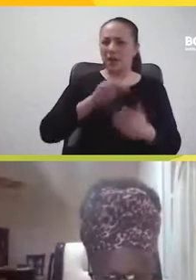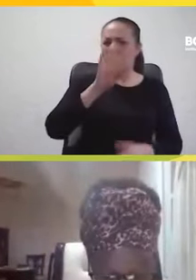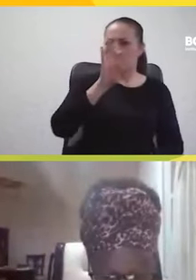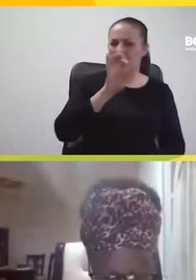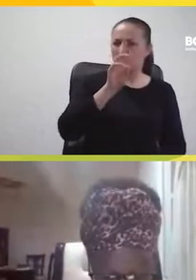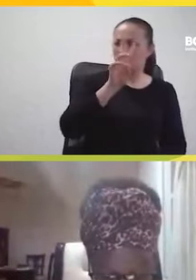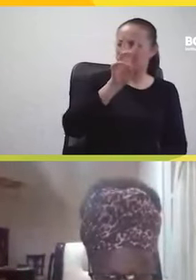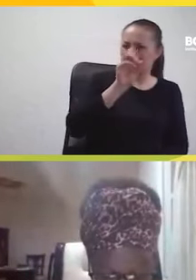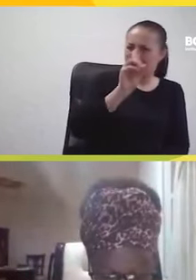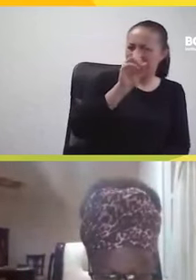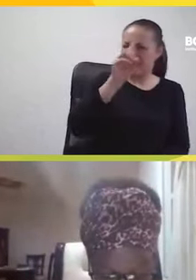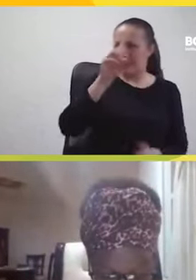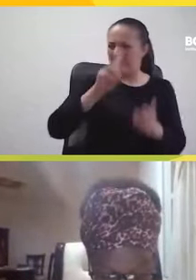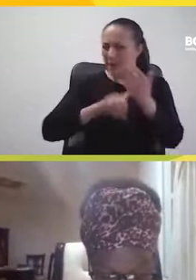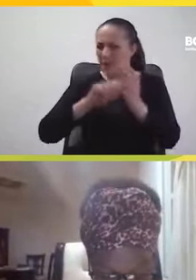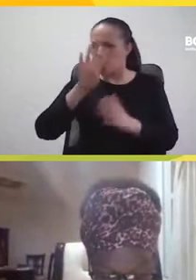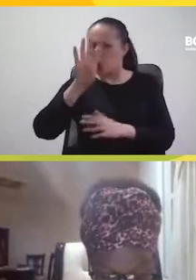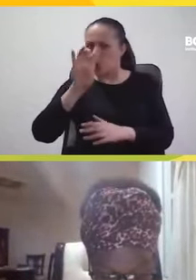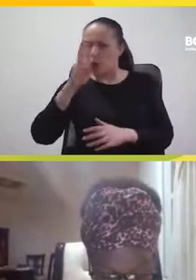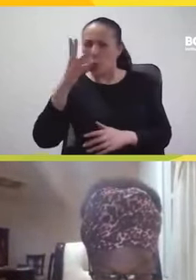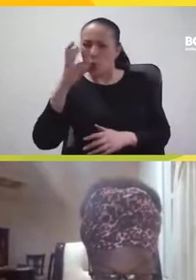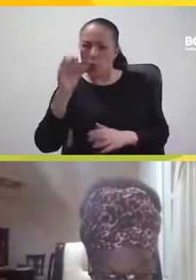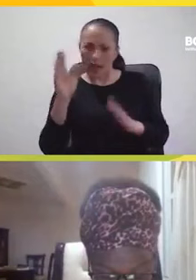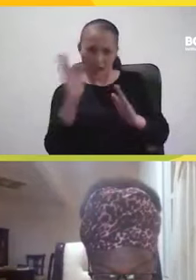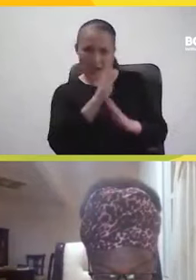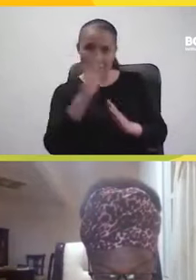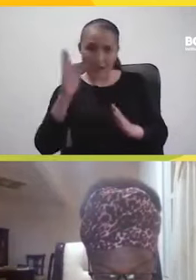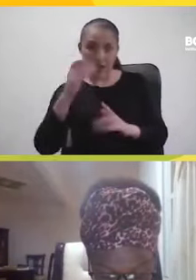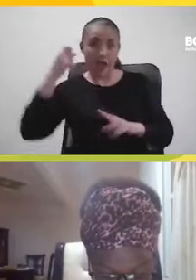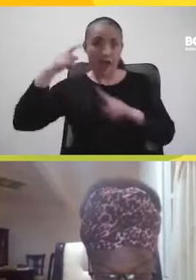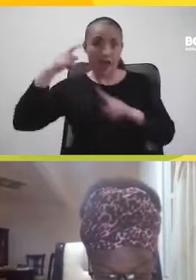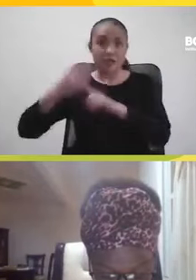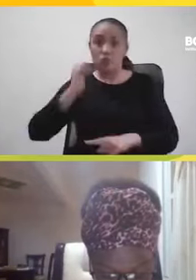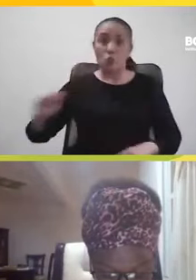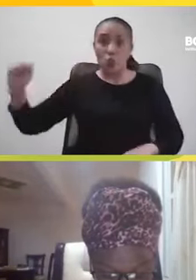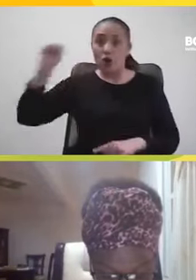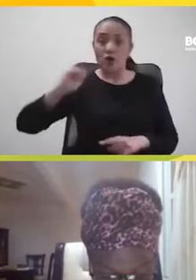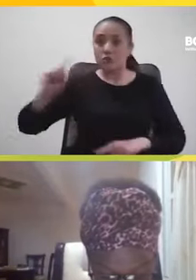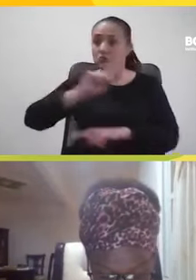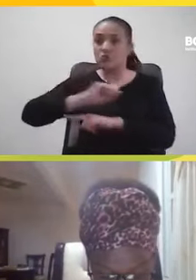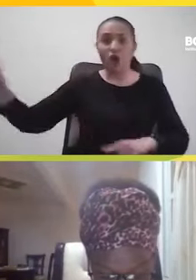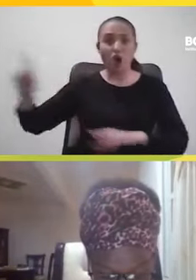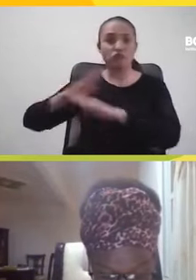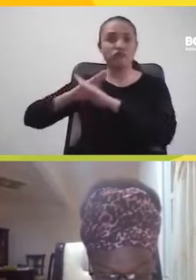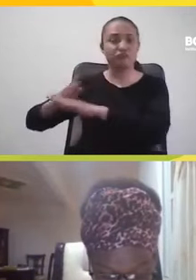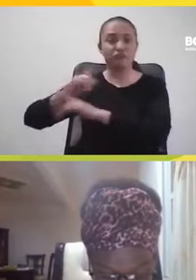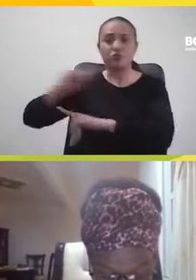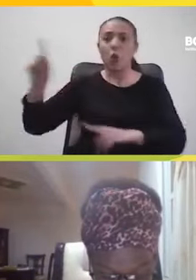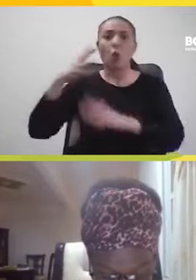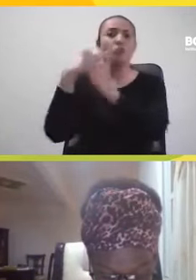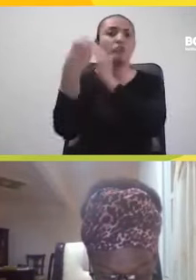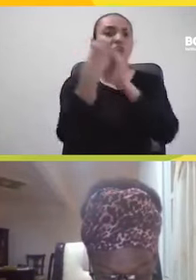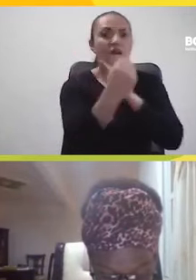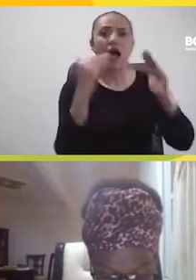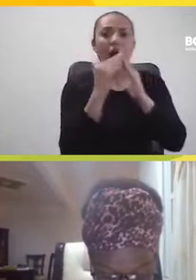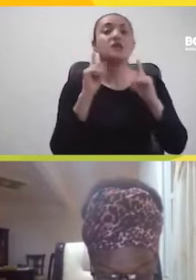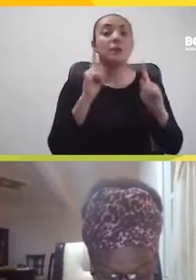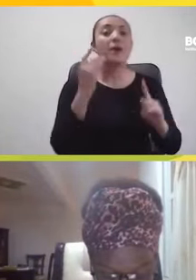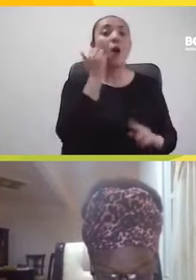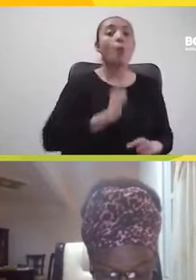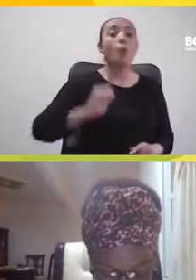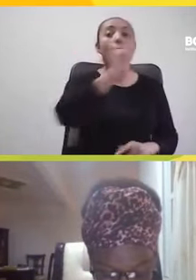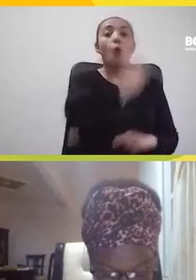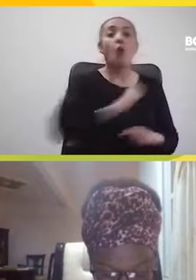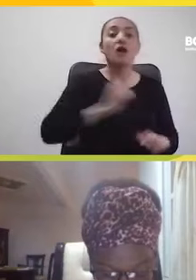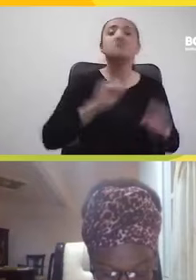colombiana no se le permitía ni siquiera salir de sus hogares, la mujer palenquera iba en las plazas, en